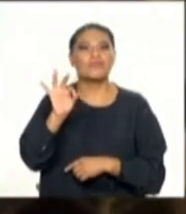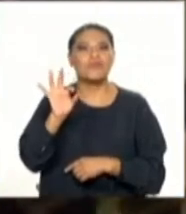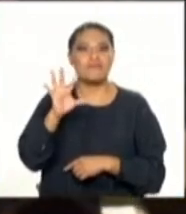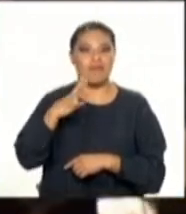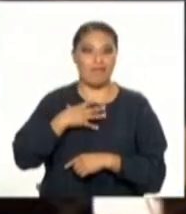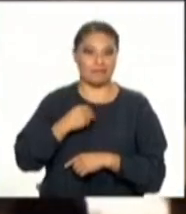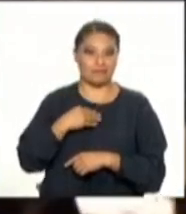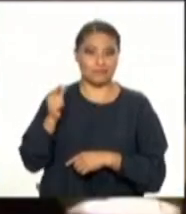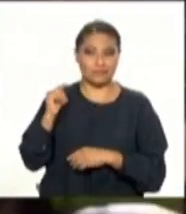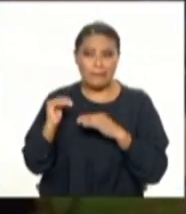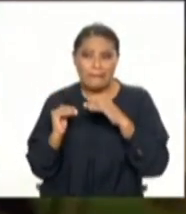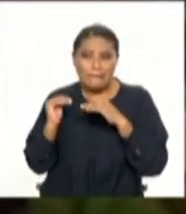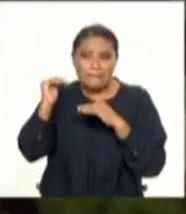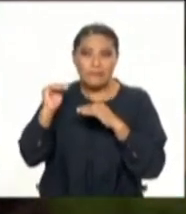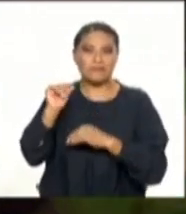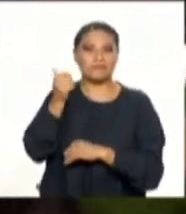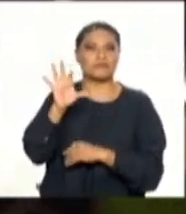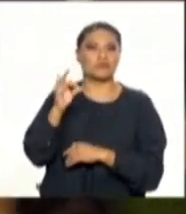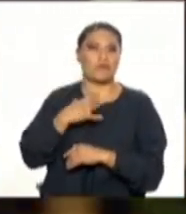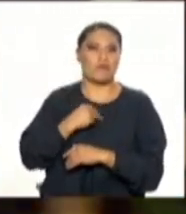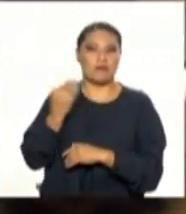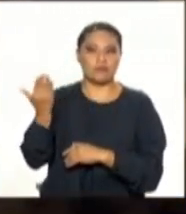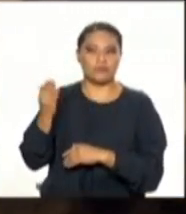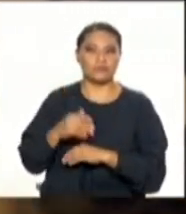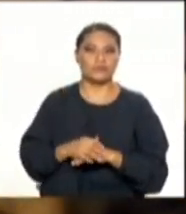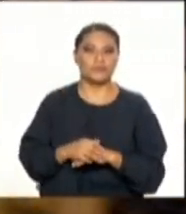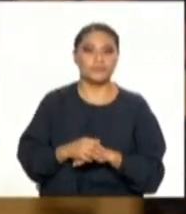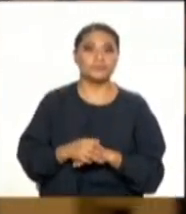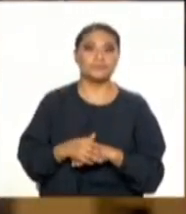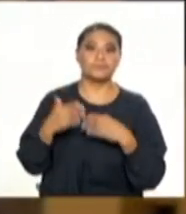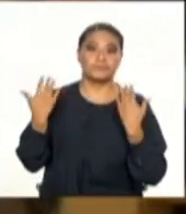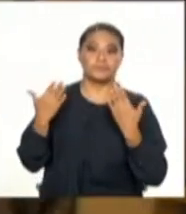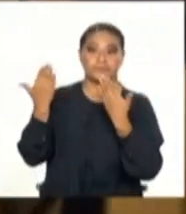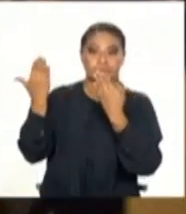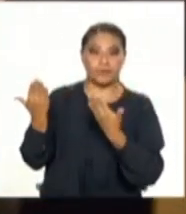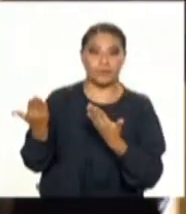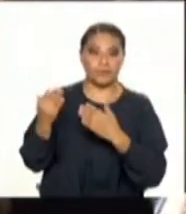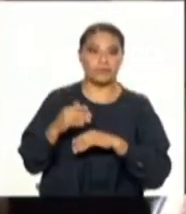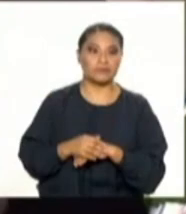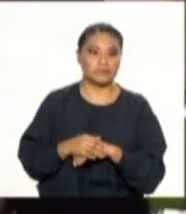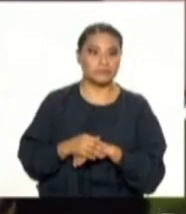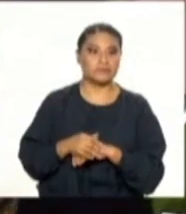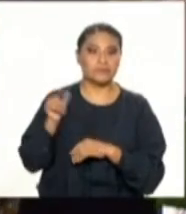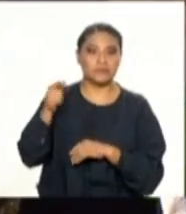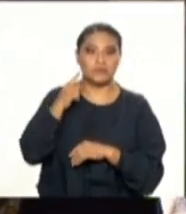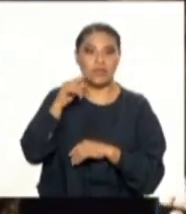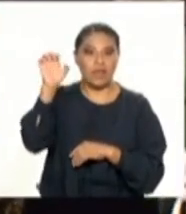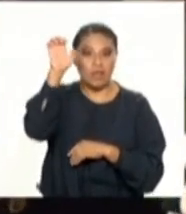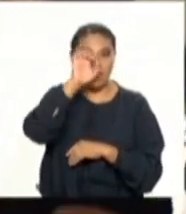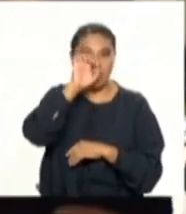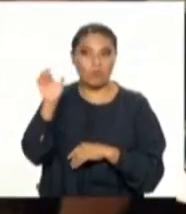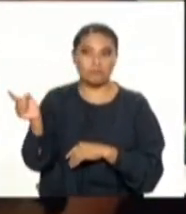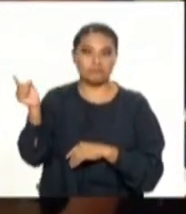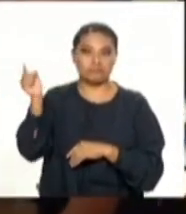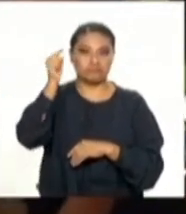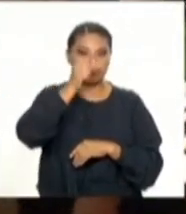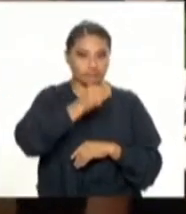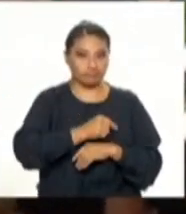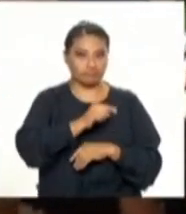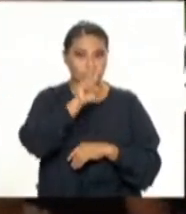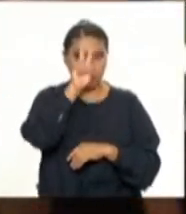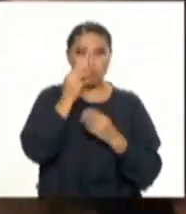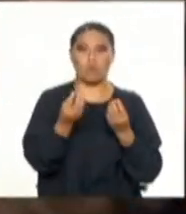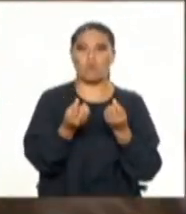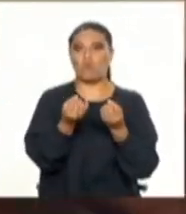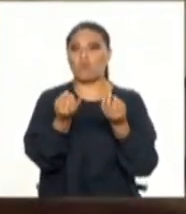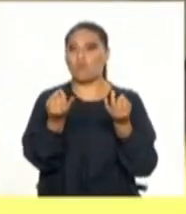pasar la mayoría de edad y mira ya en los trajines en los que está, extraditada desde Europa luego de amasar una pequeña fortuna,